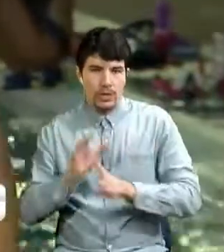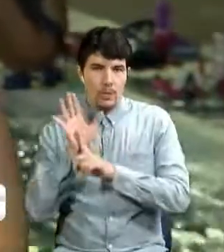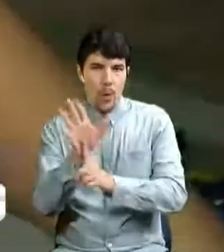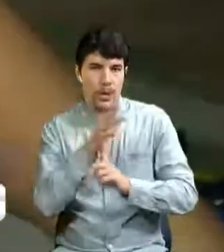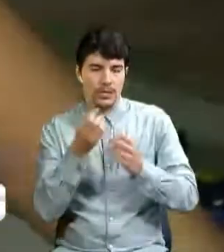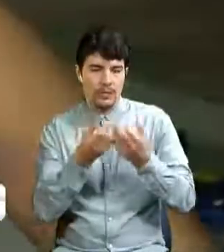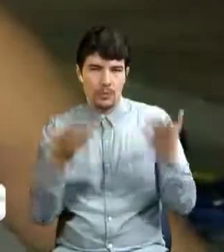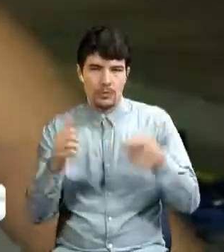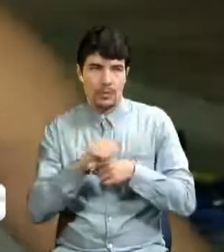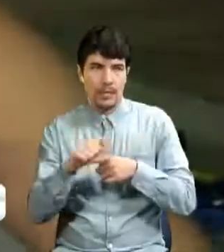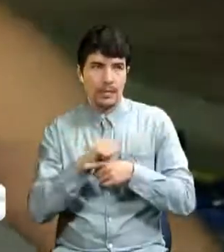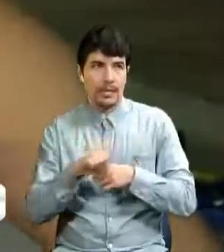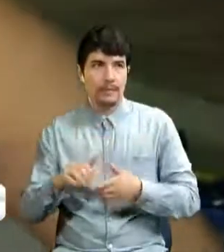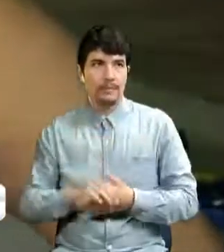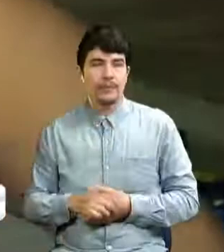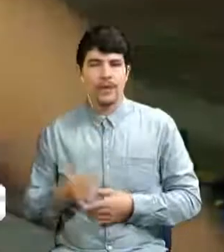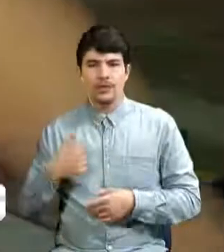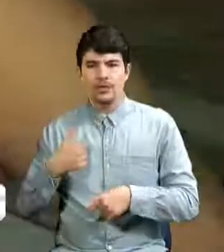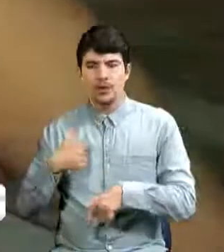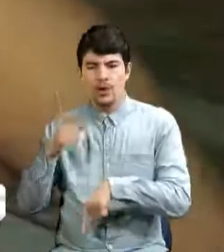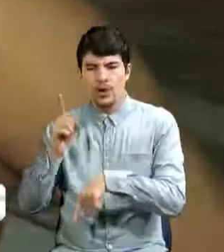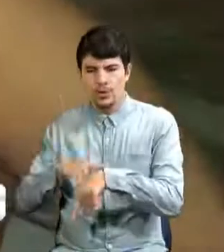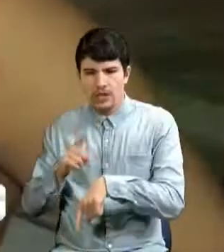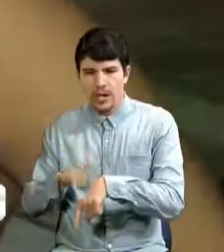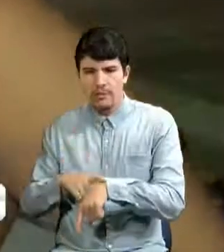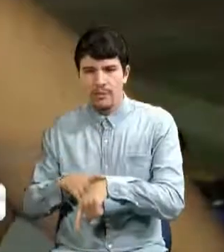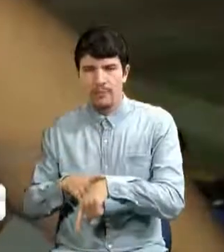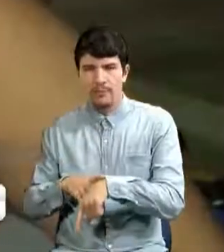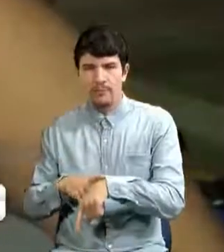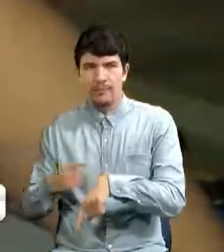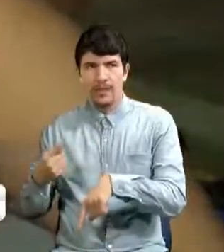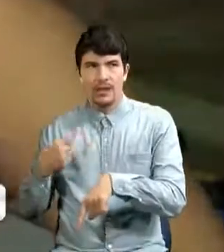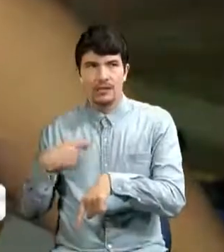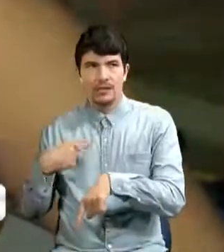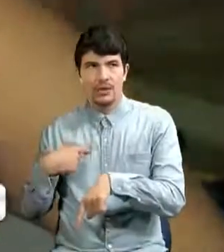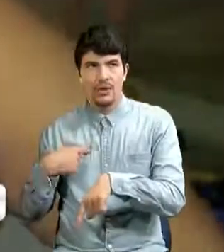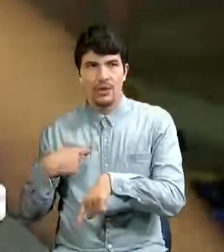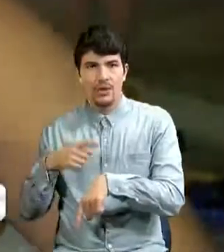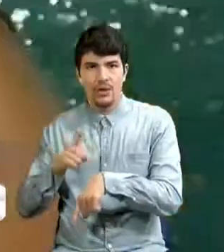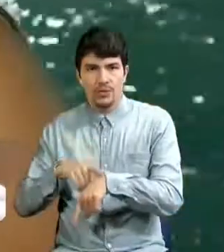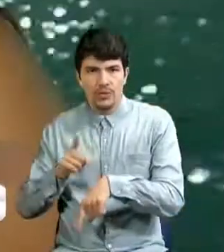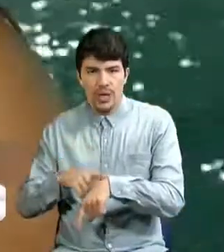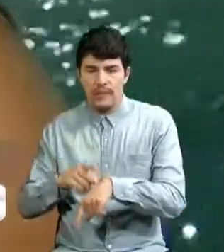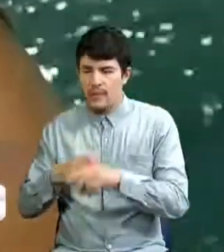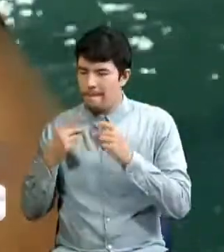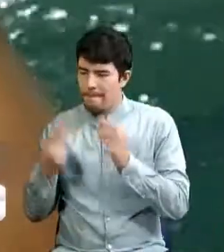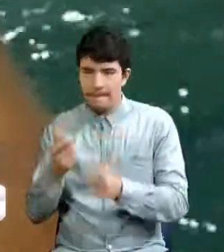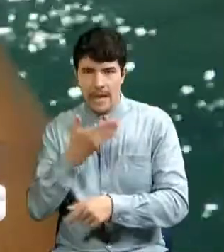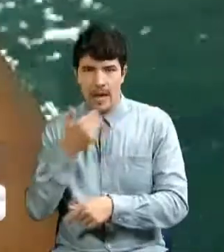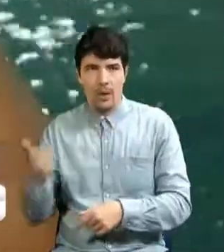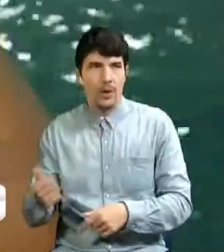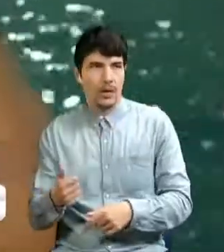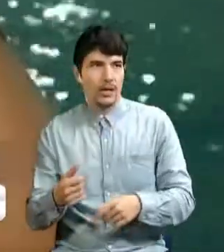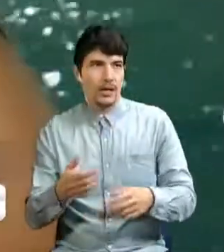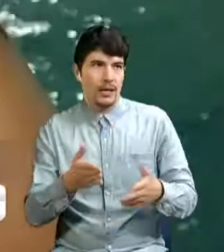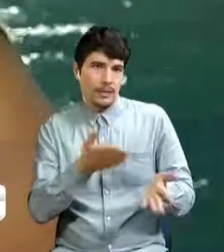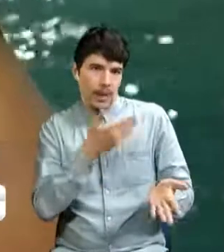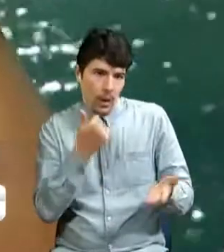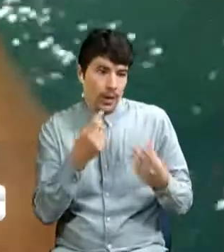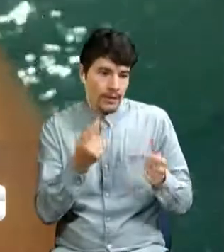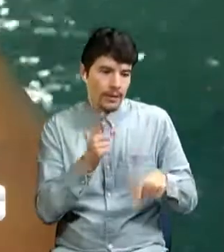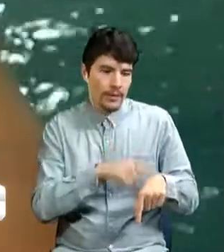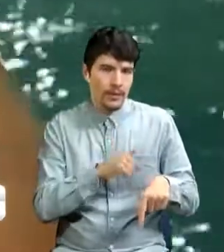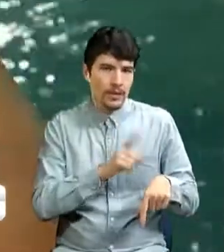hemos entrenado bajarme los tiempos se supone ser la mejor al tiempo es mejorar las marcas y pues